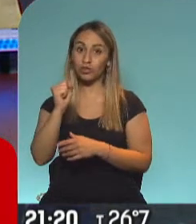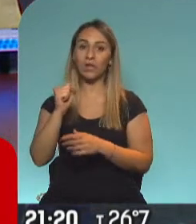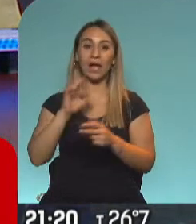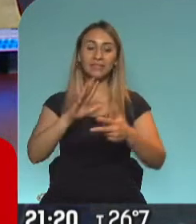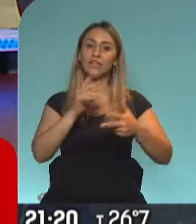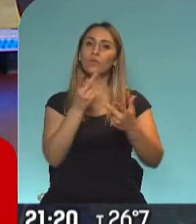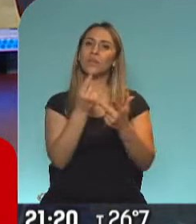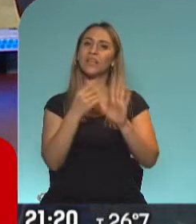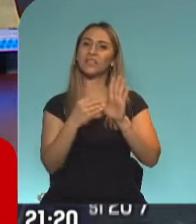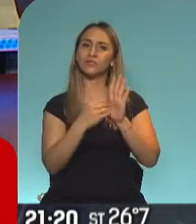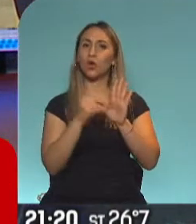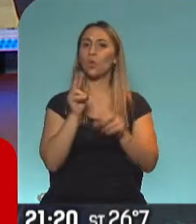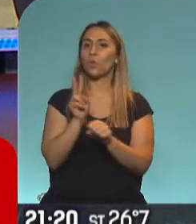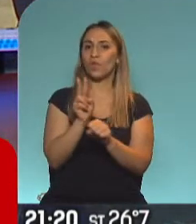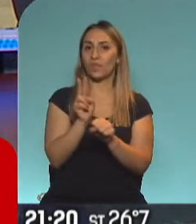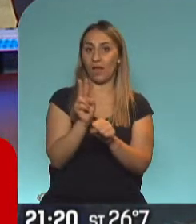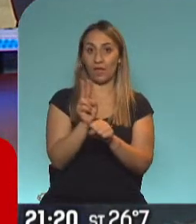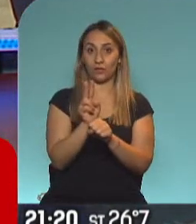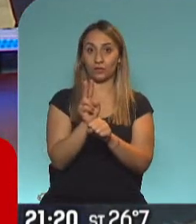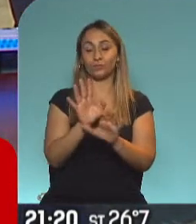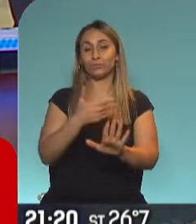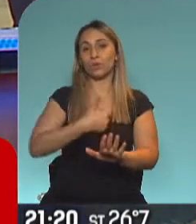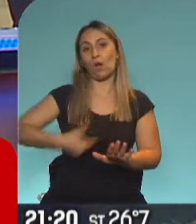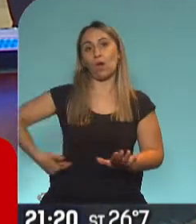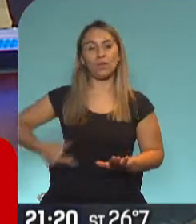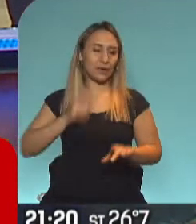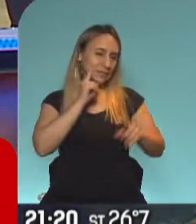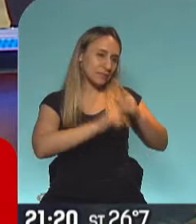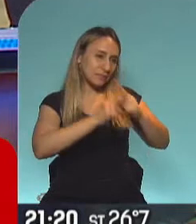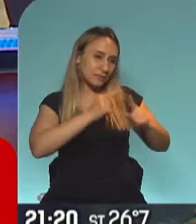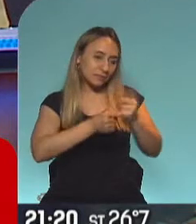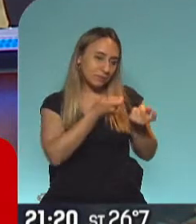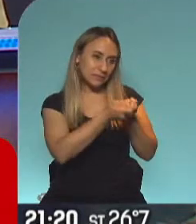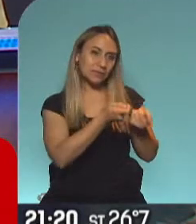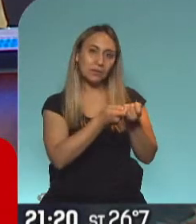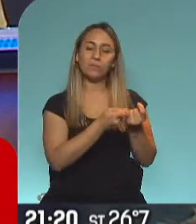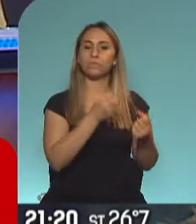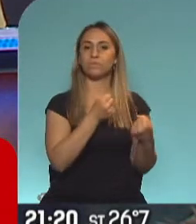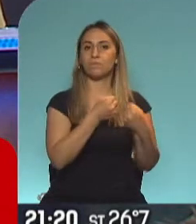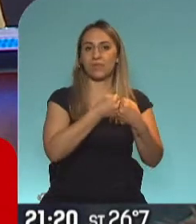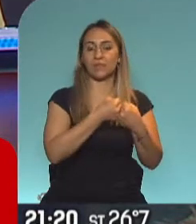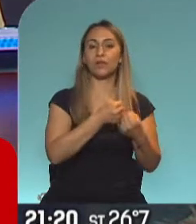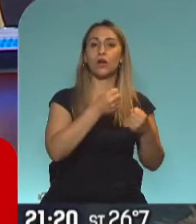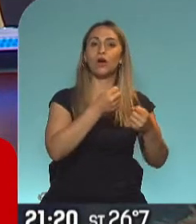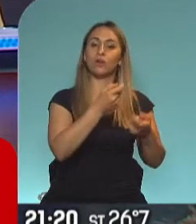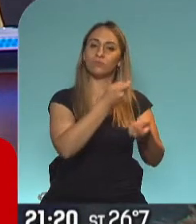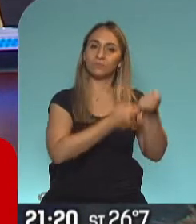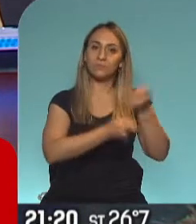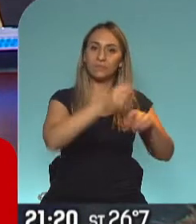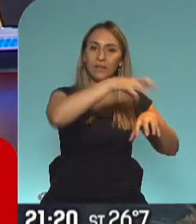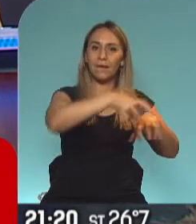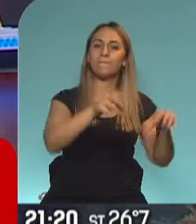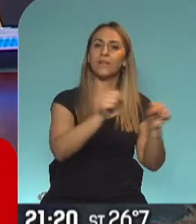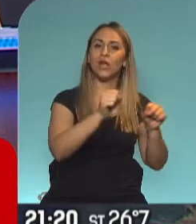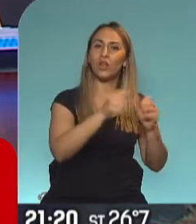que desde el gobierno pudieron arreglar con los frigoríficos debido a los aumentos